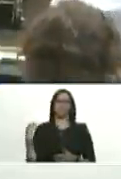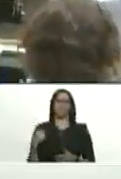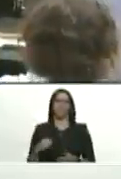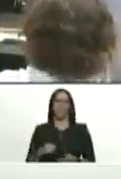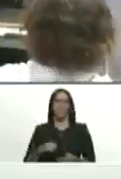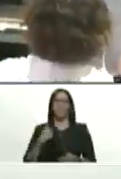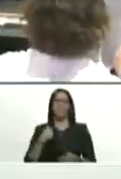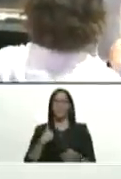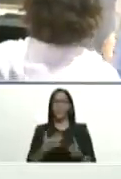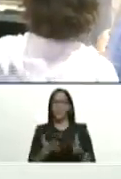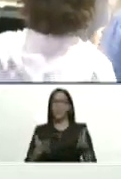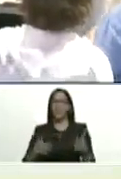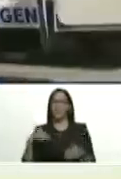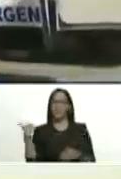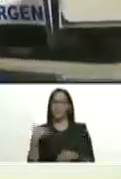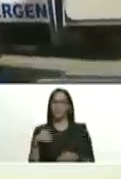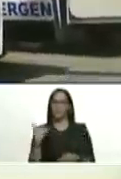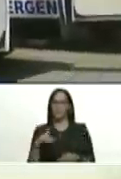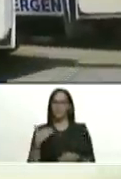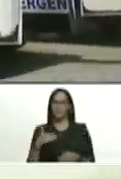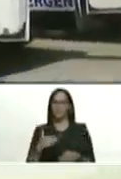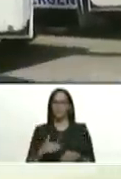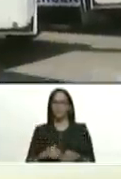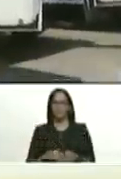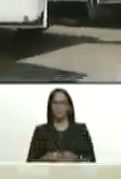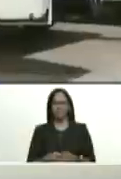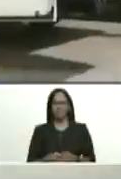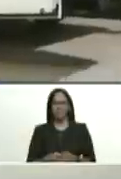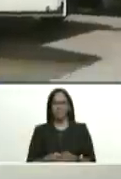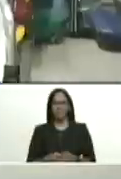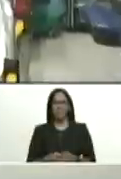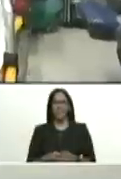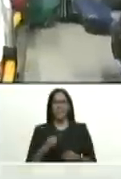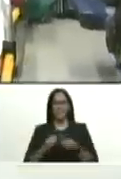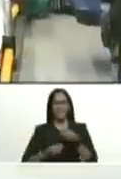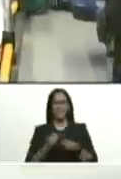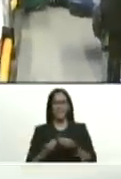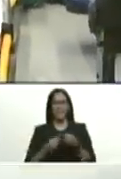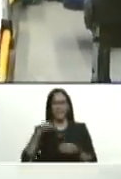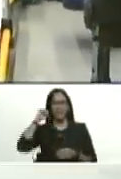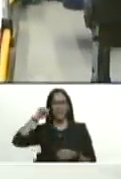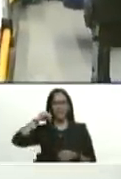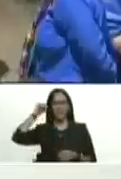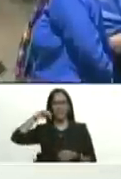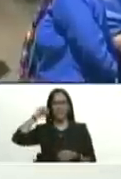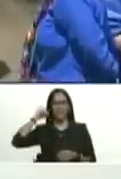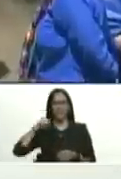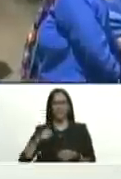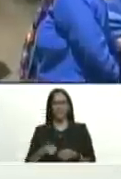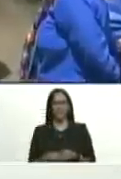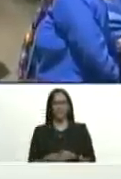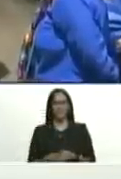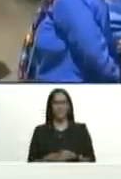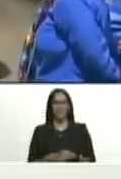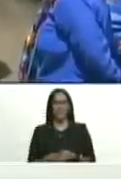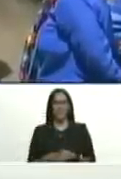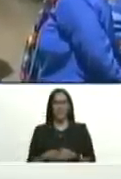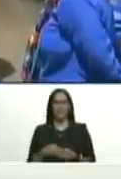pela jugando a ping-pong. Ahí hicieron un video. ¿Ah? Para